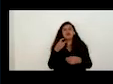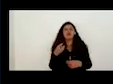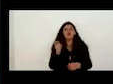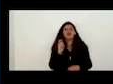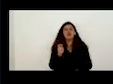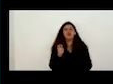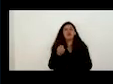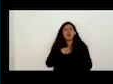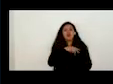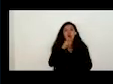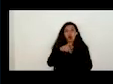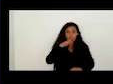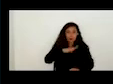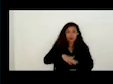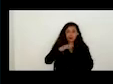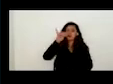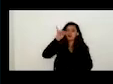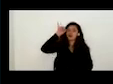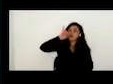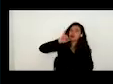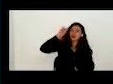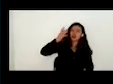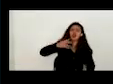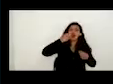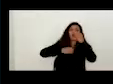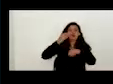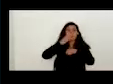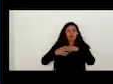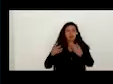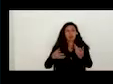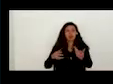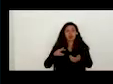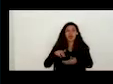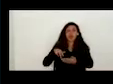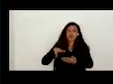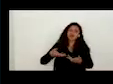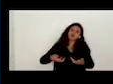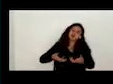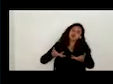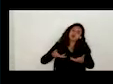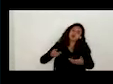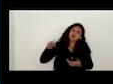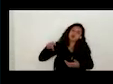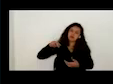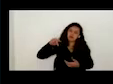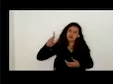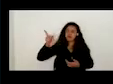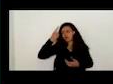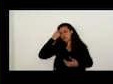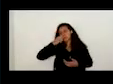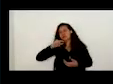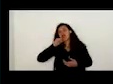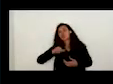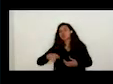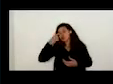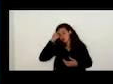tomemos más agua, acabando de comer salimos a caminar y pues así le hacemos para estar